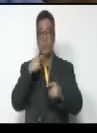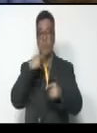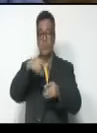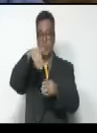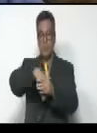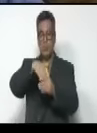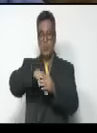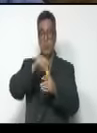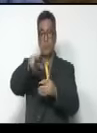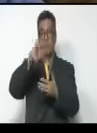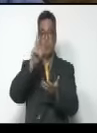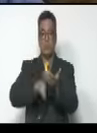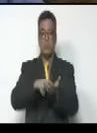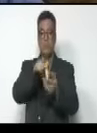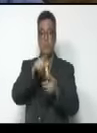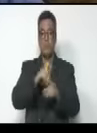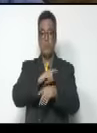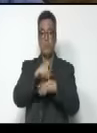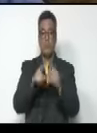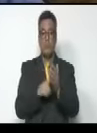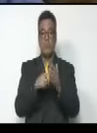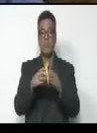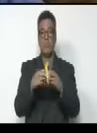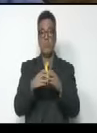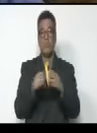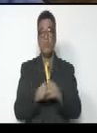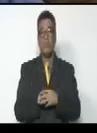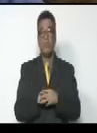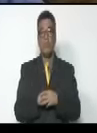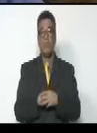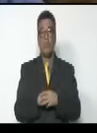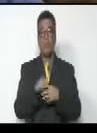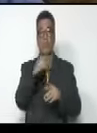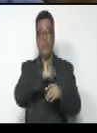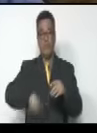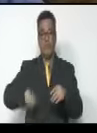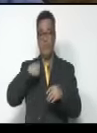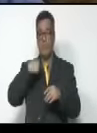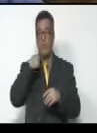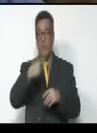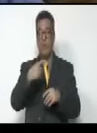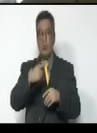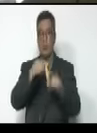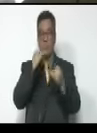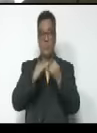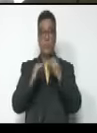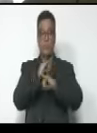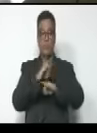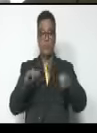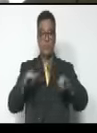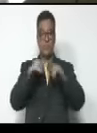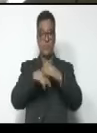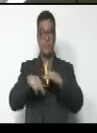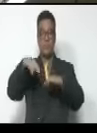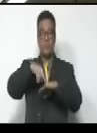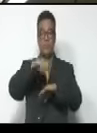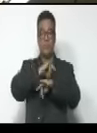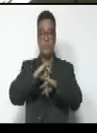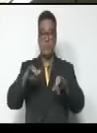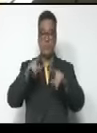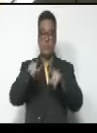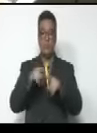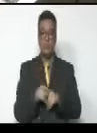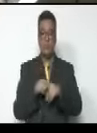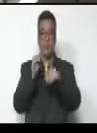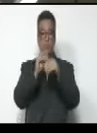a votación, resultó aprobado por mayoría calificada. El presidente señaló que agotada la agenda del día, se levanta la sesión ordinaria